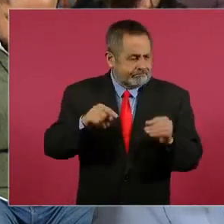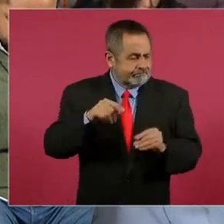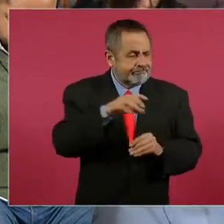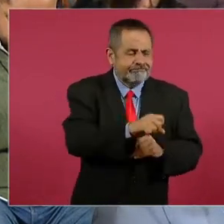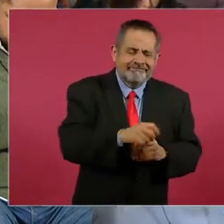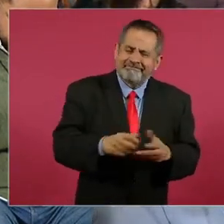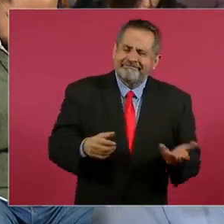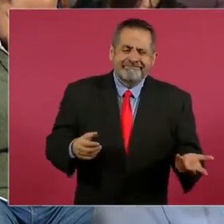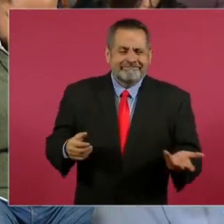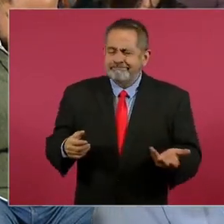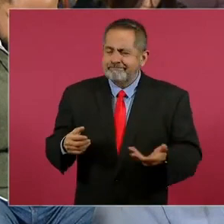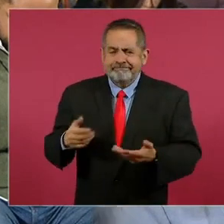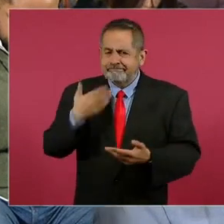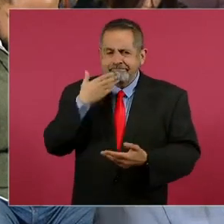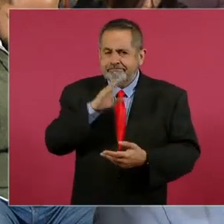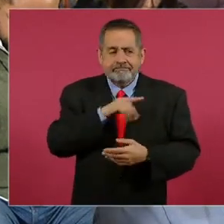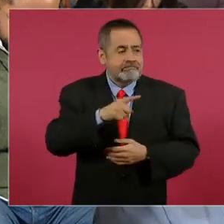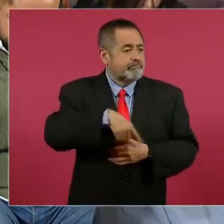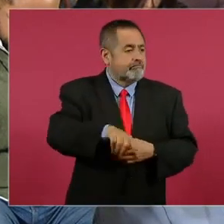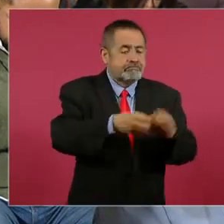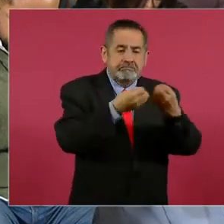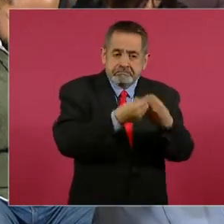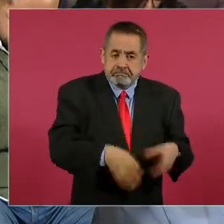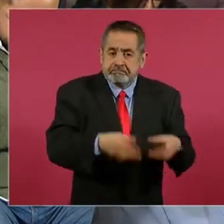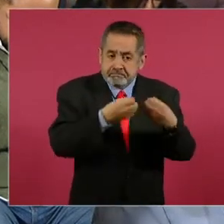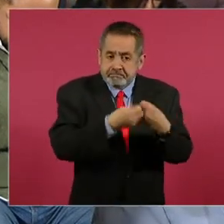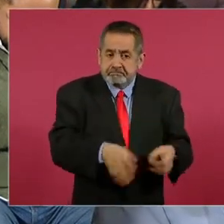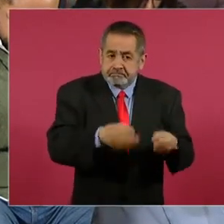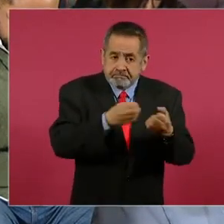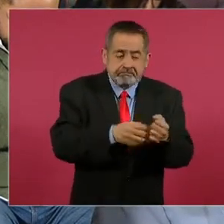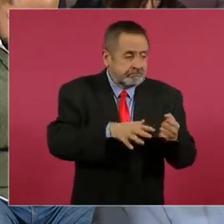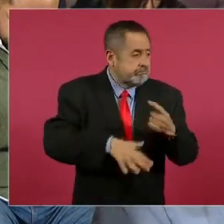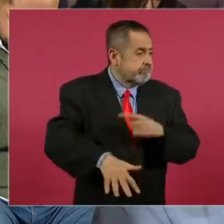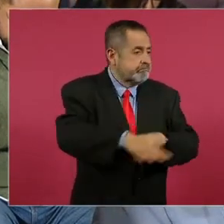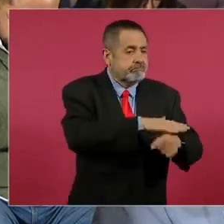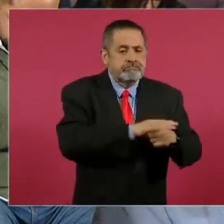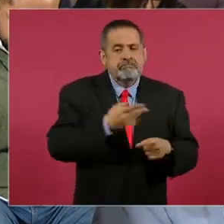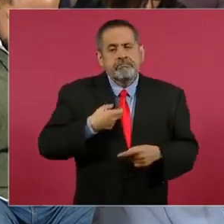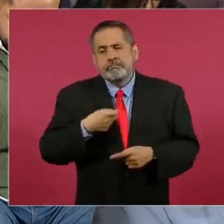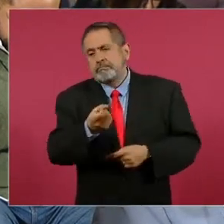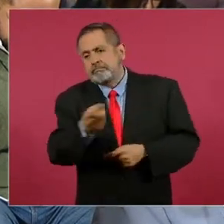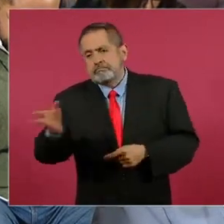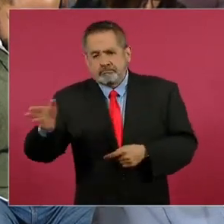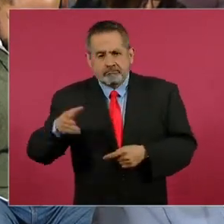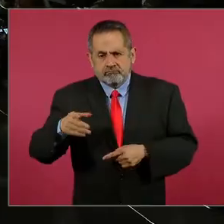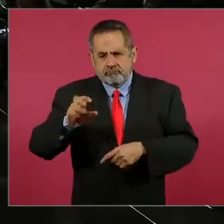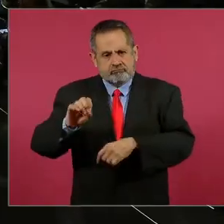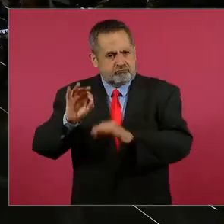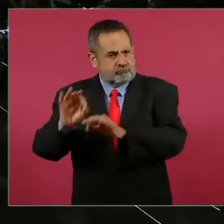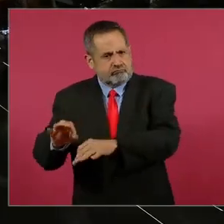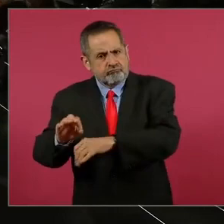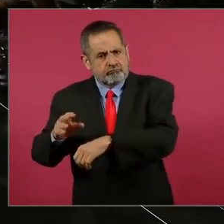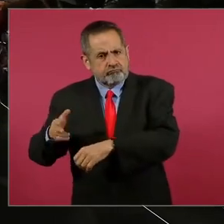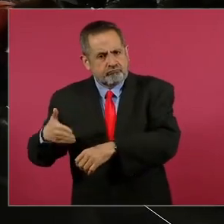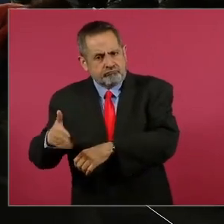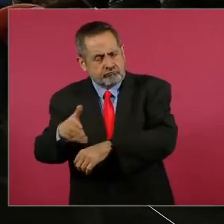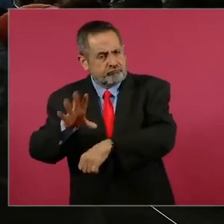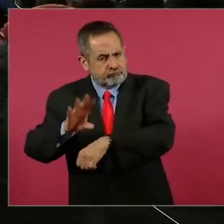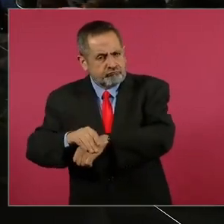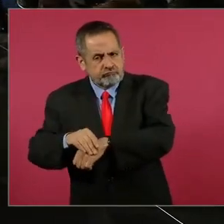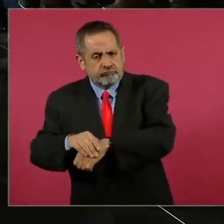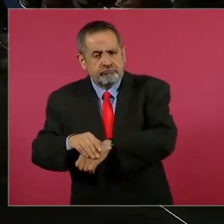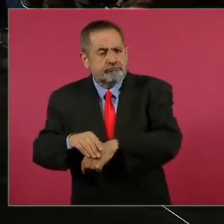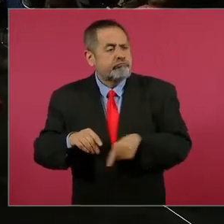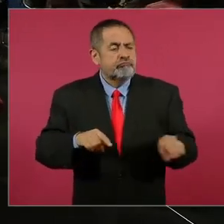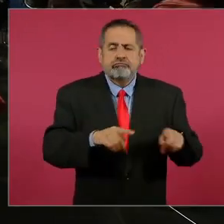materia pesquera y perjudica gravemente a los pescadores legales de dicha zona, que desde